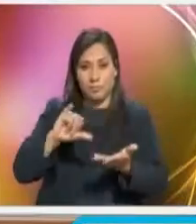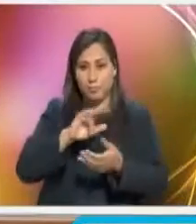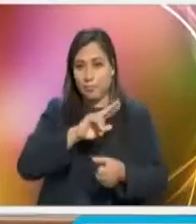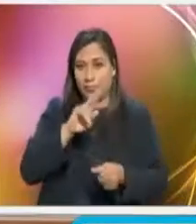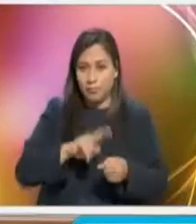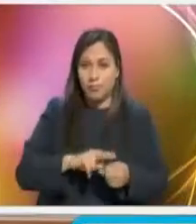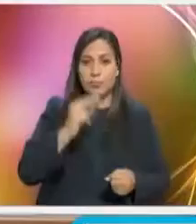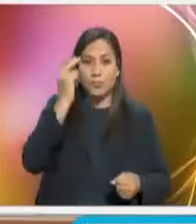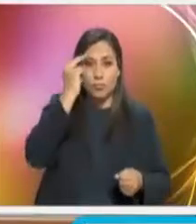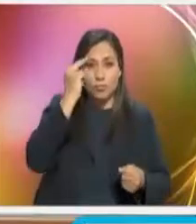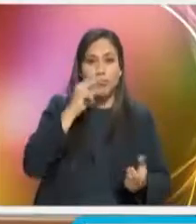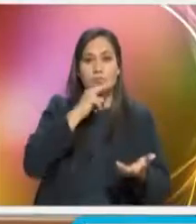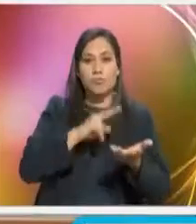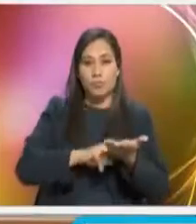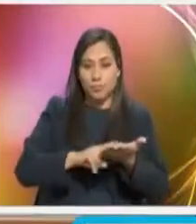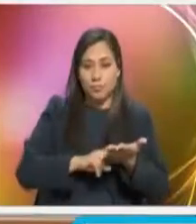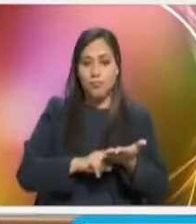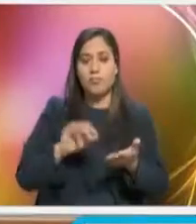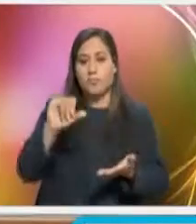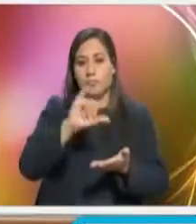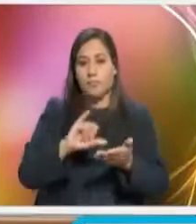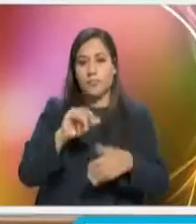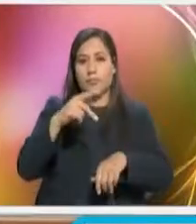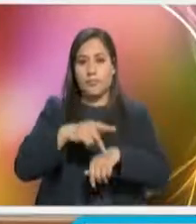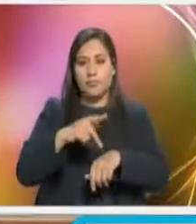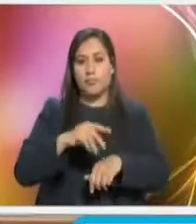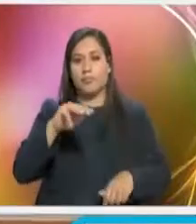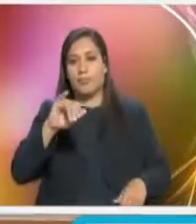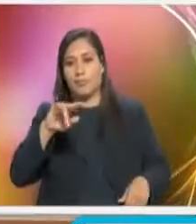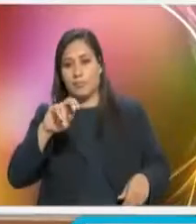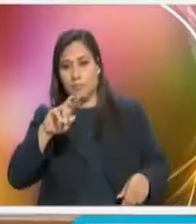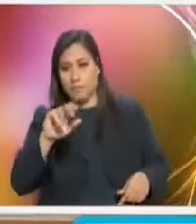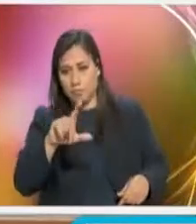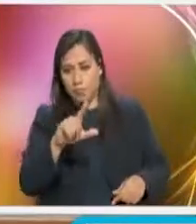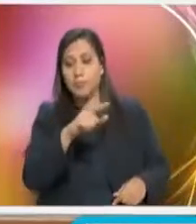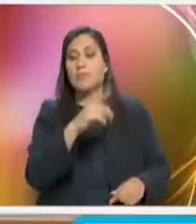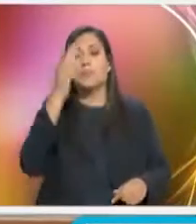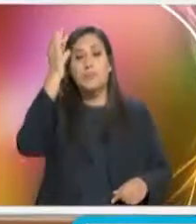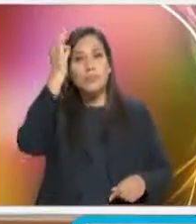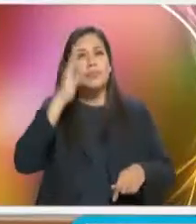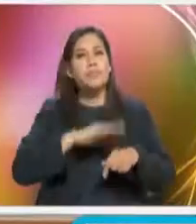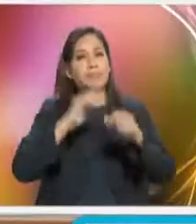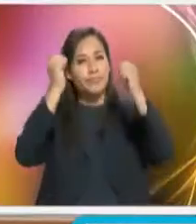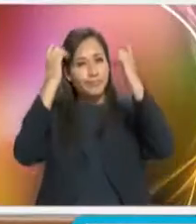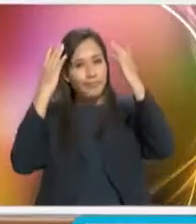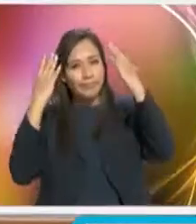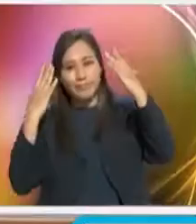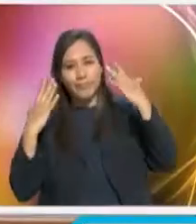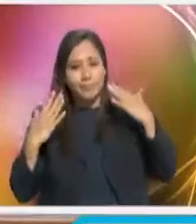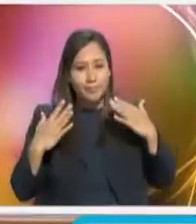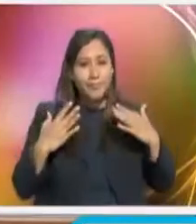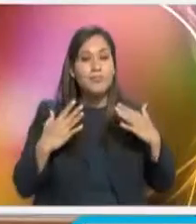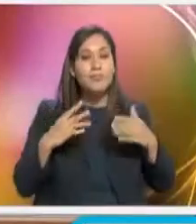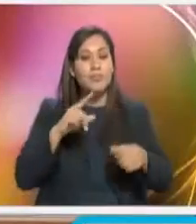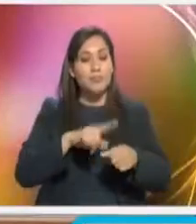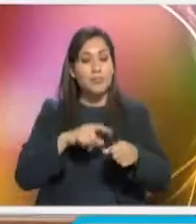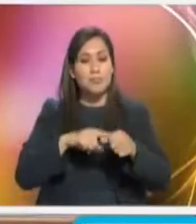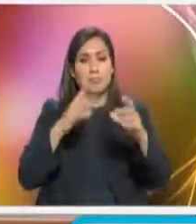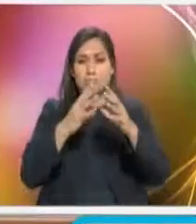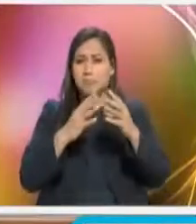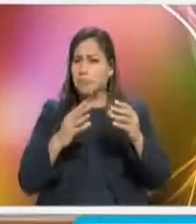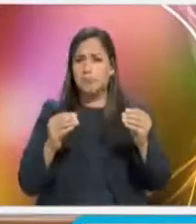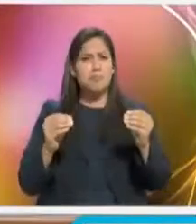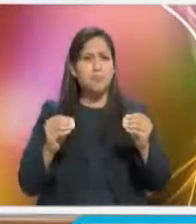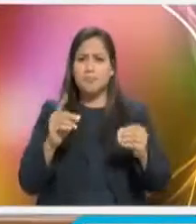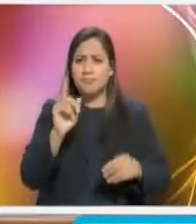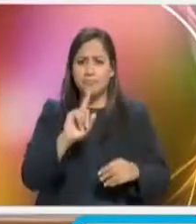de uva, de aguacate y aceite mineral, que nos van a ayudar a que el cabello se vea más brillante, que no se pierda el color tan rápido y